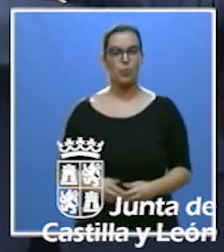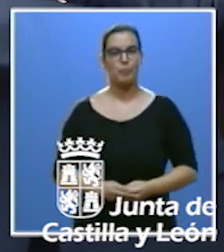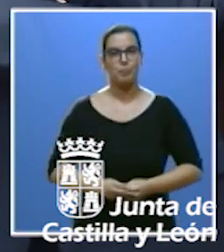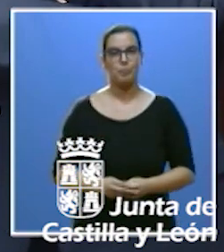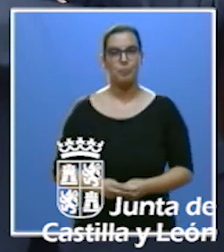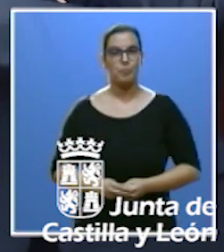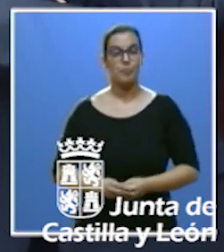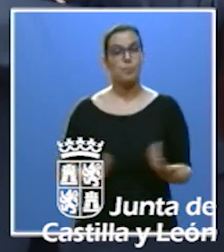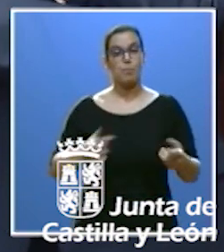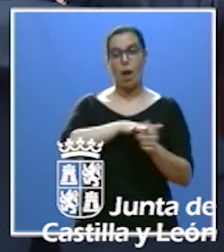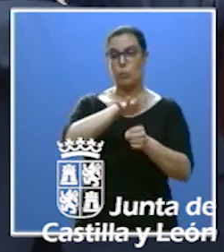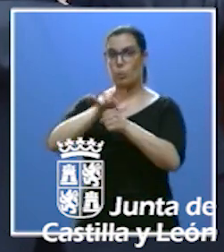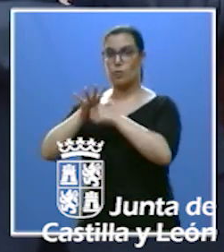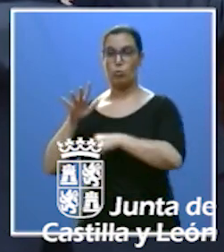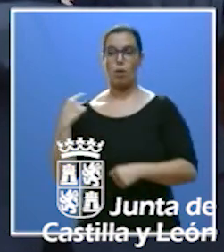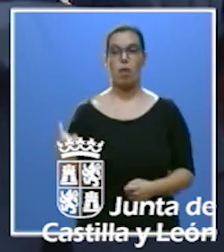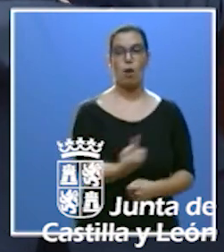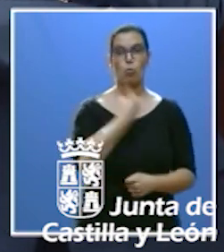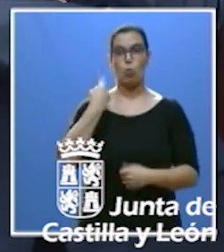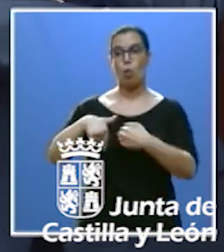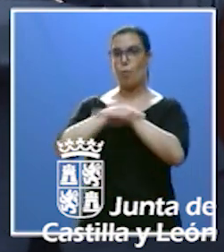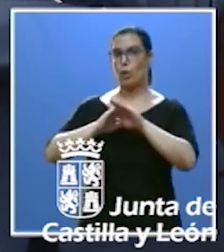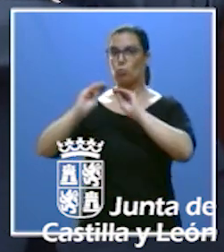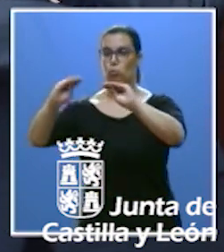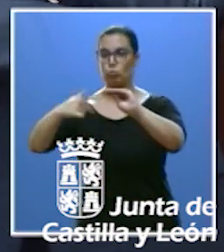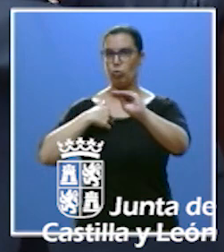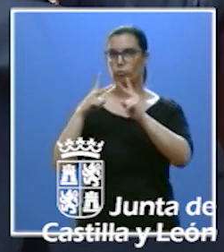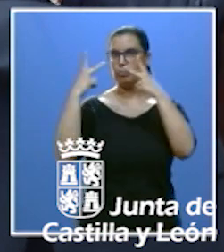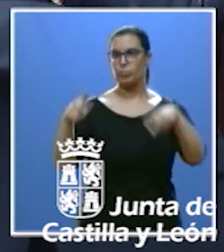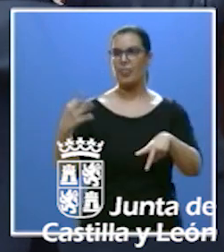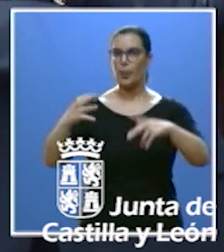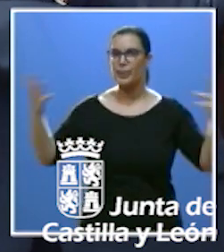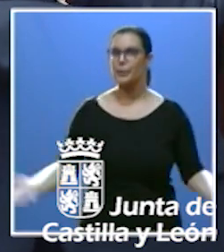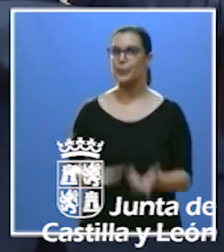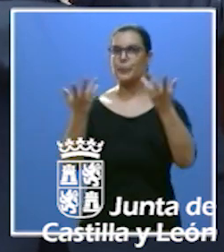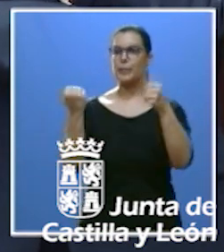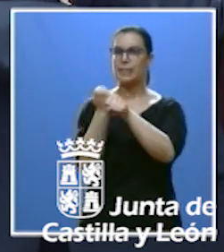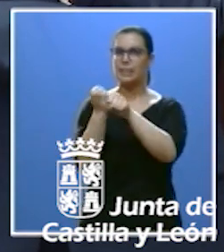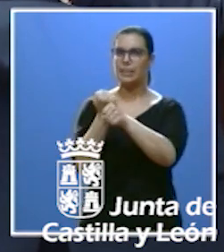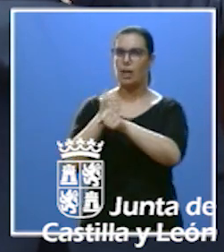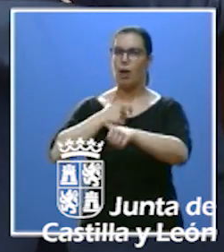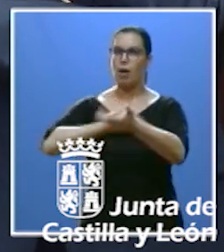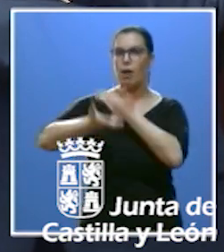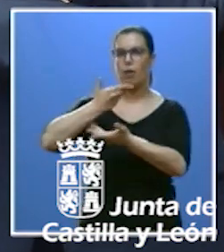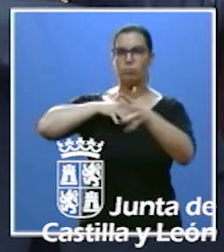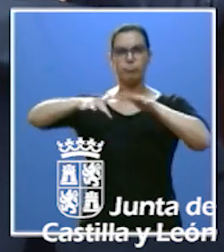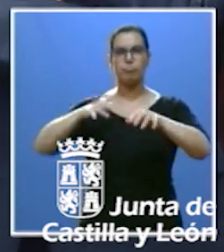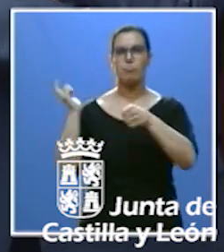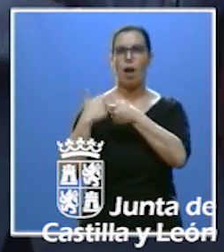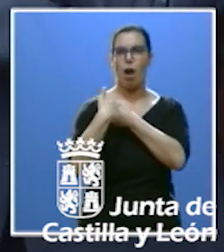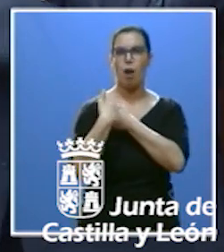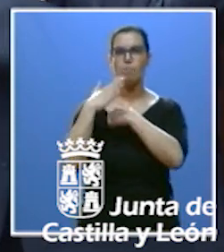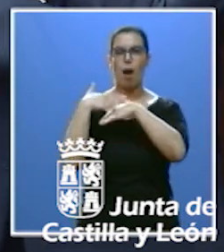cada uno de estos ámbitos corresponde a ambos gobiernos una posición de impulso, de cooperación activa y de participación